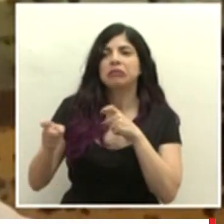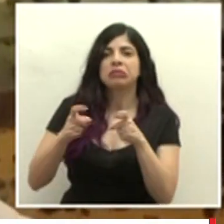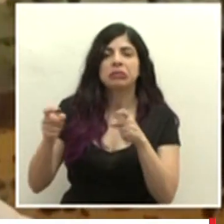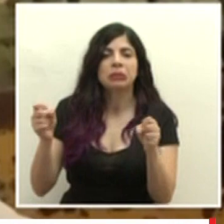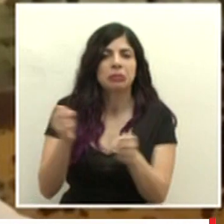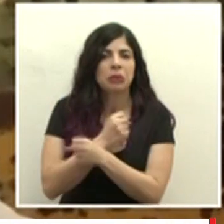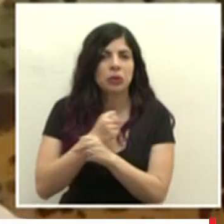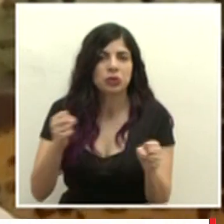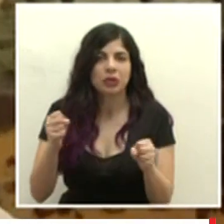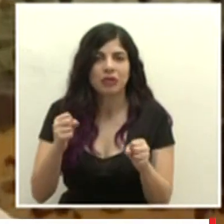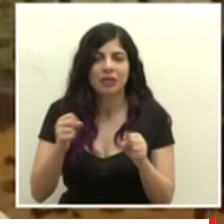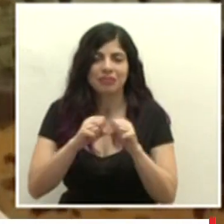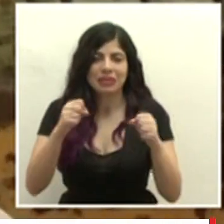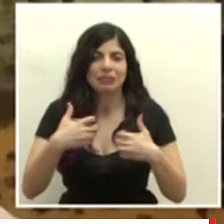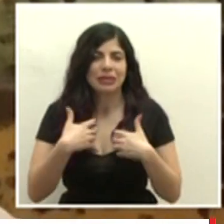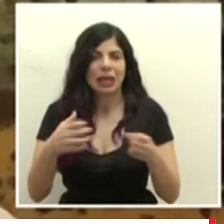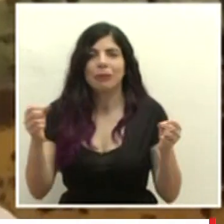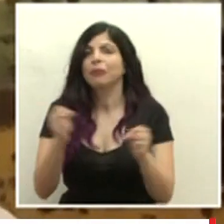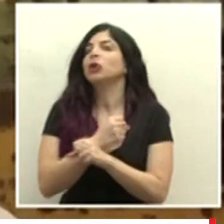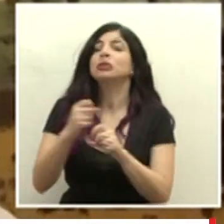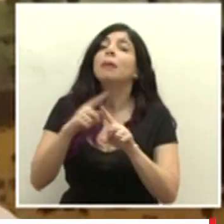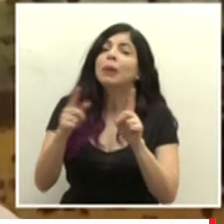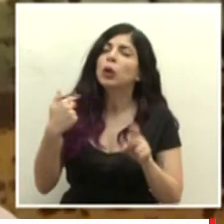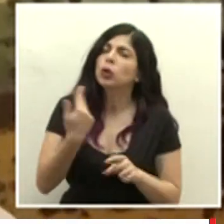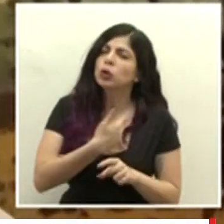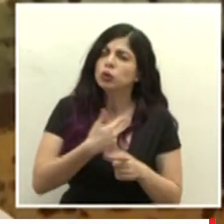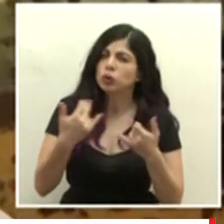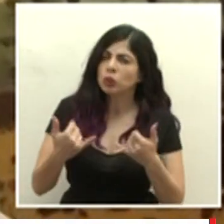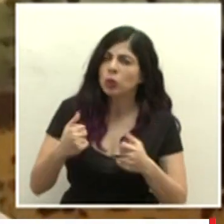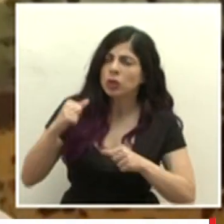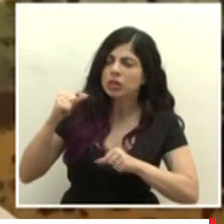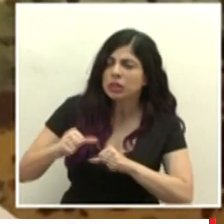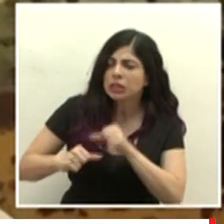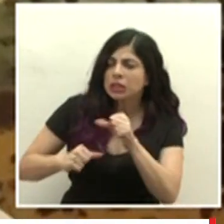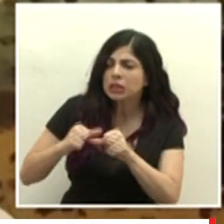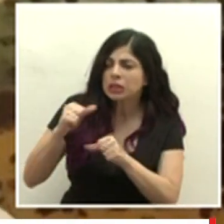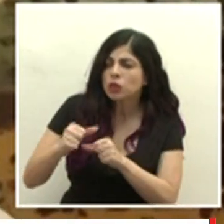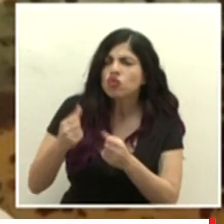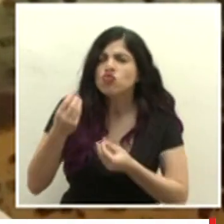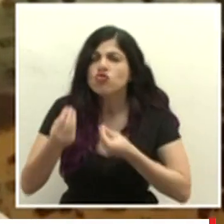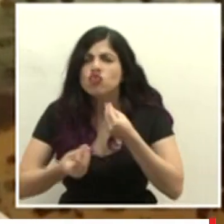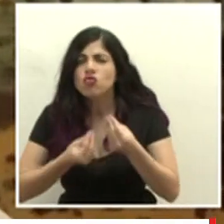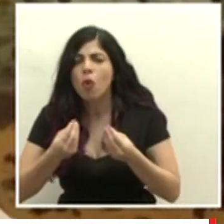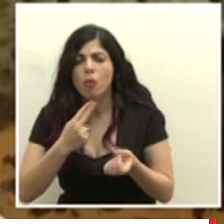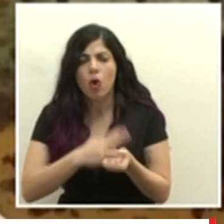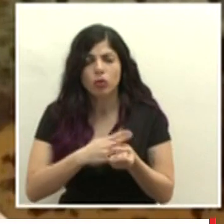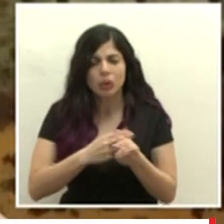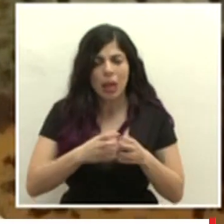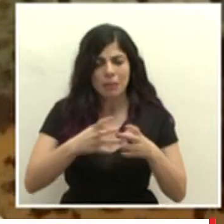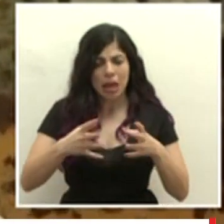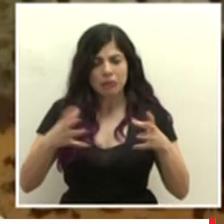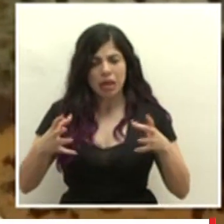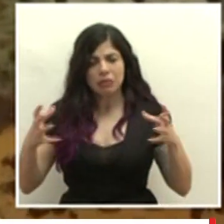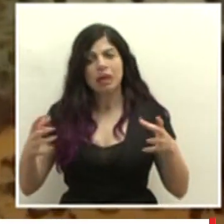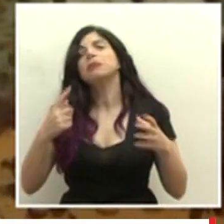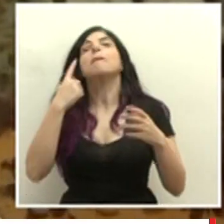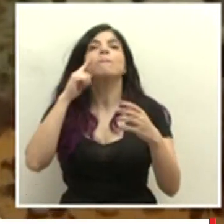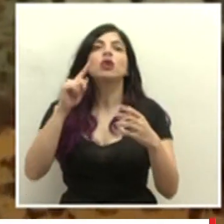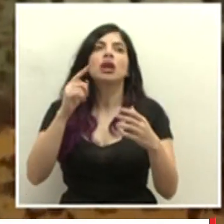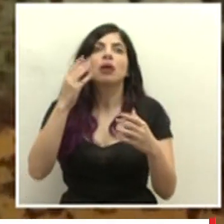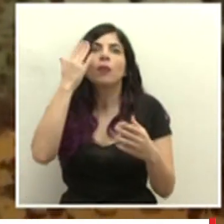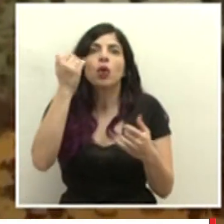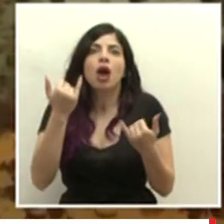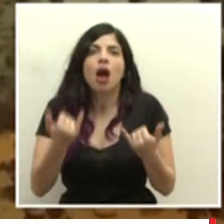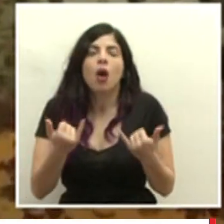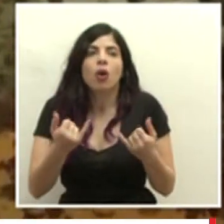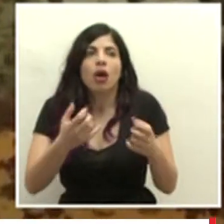de su sistema de salud, pero estamos haciendo todo lo posible de aumentar nuestra capacidad hospitalaria ante el